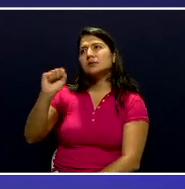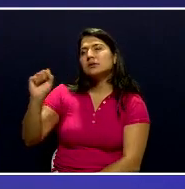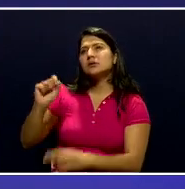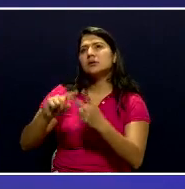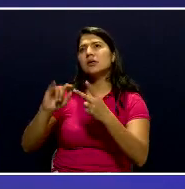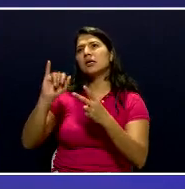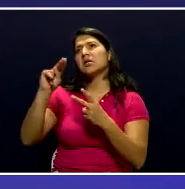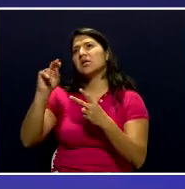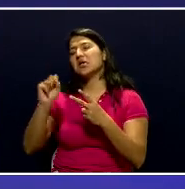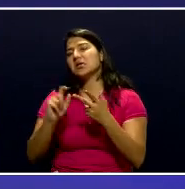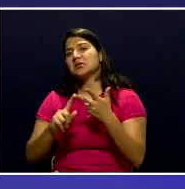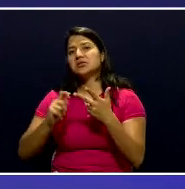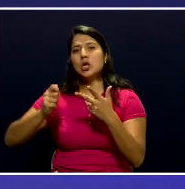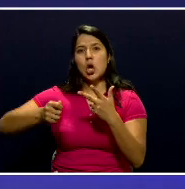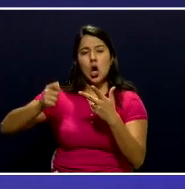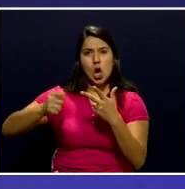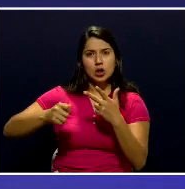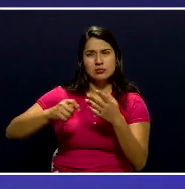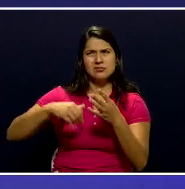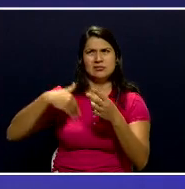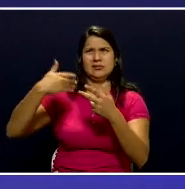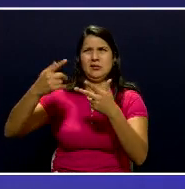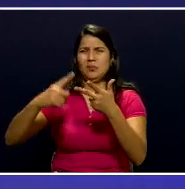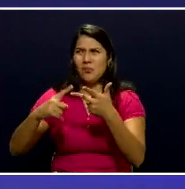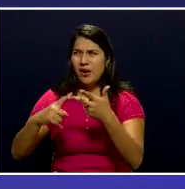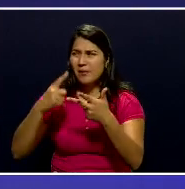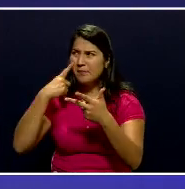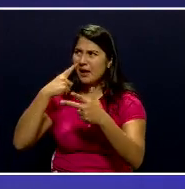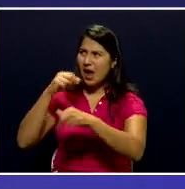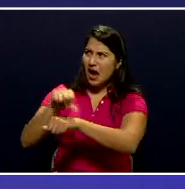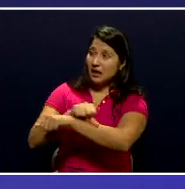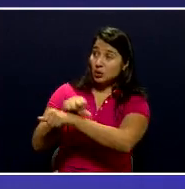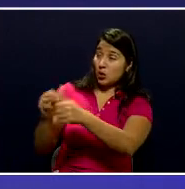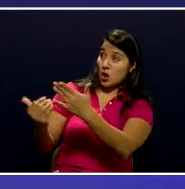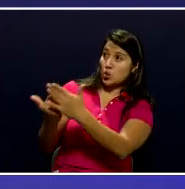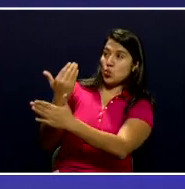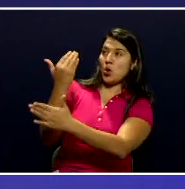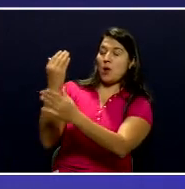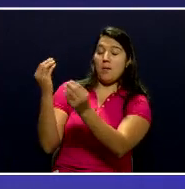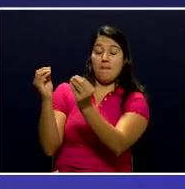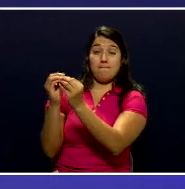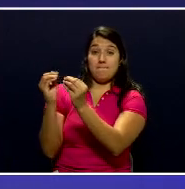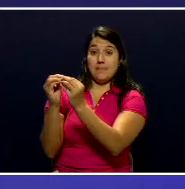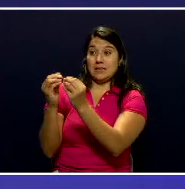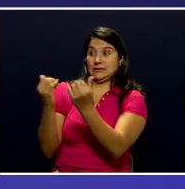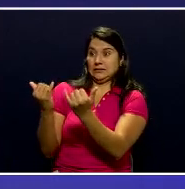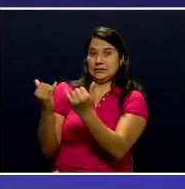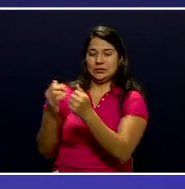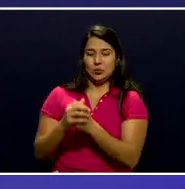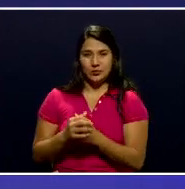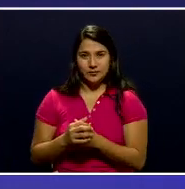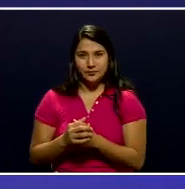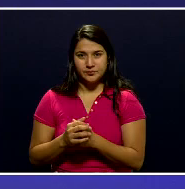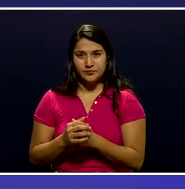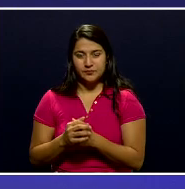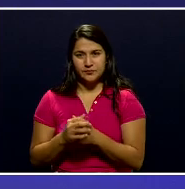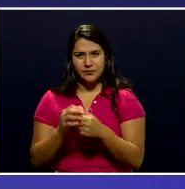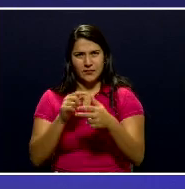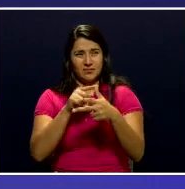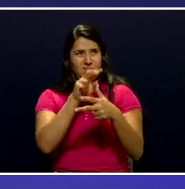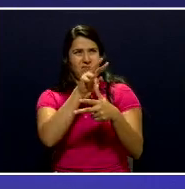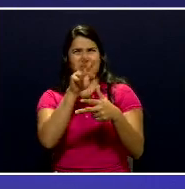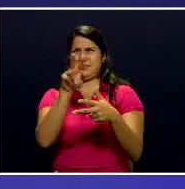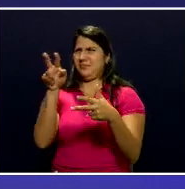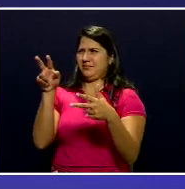Corte, y luego una capa de arquitectura nueva, más ecléctica, más mezclada. ¿Cuál es